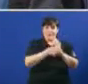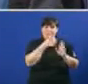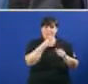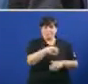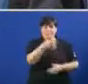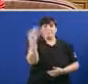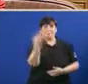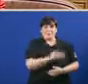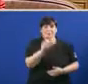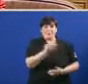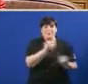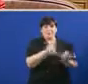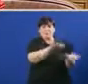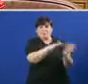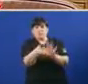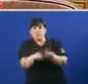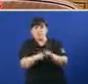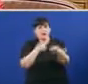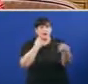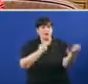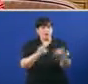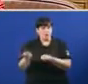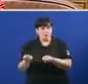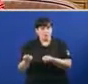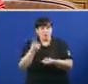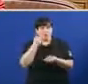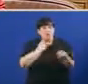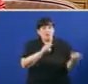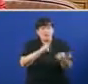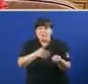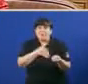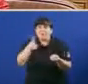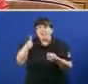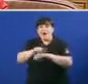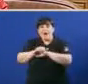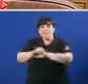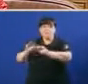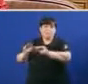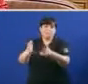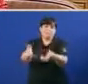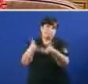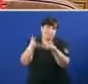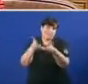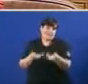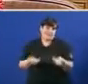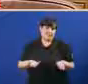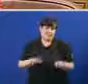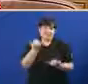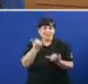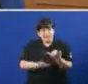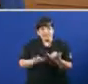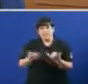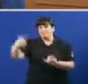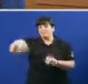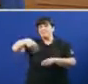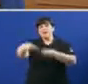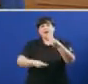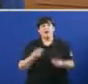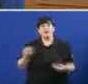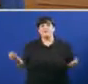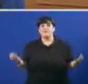ser, nun auténtico negocio lucrativo para moitos dos seus amigos. O que vostedes están a facer, xustamente,